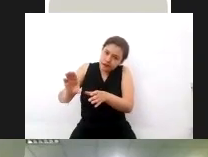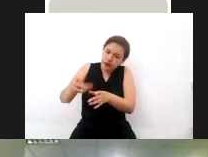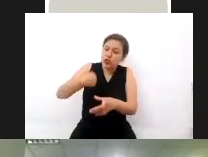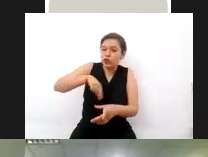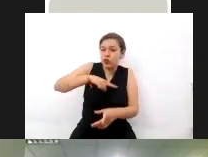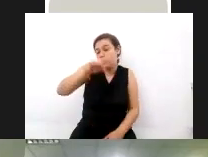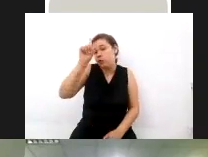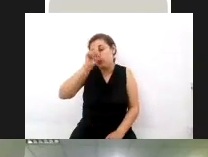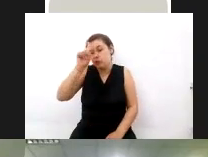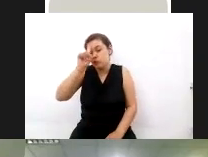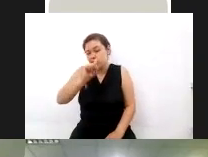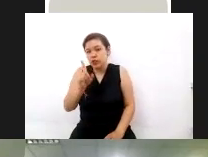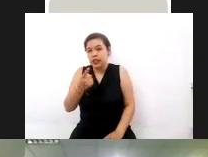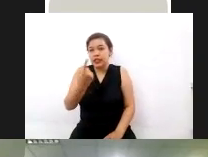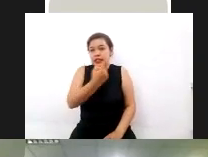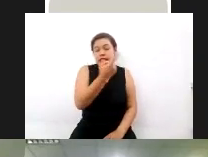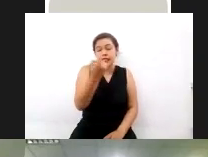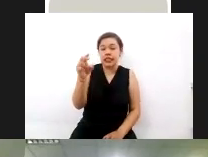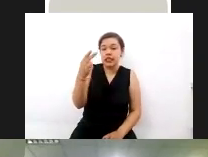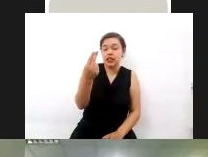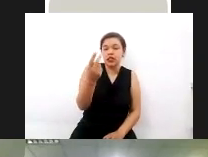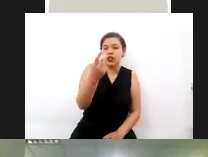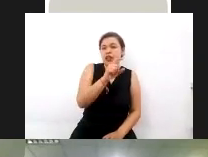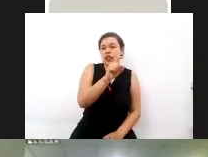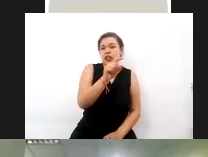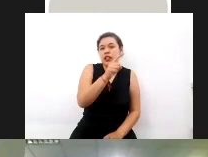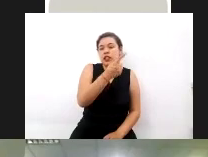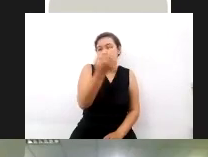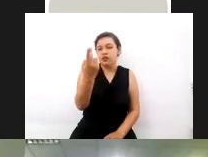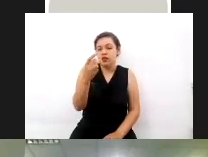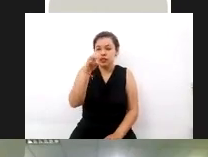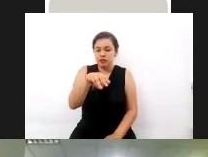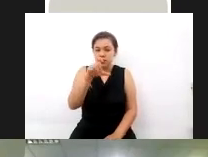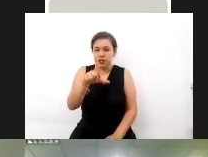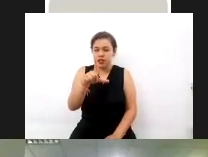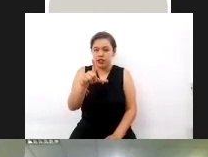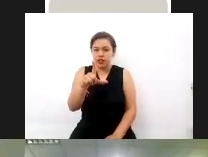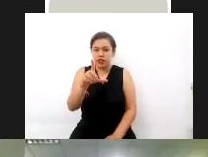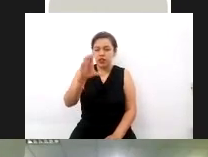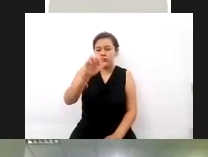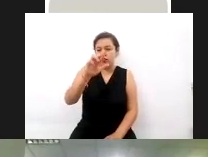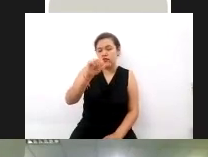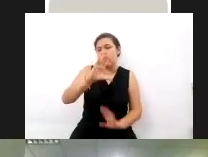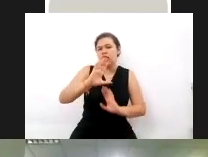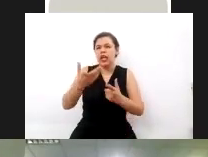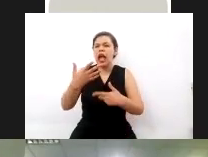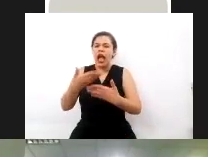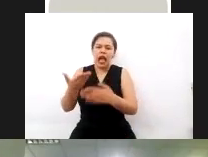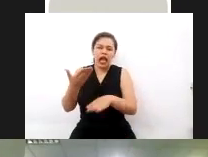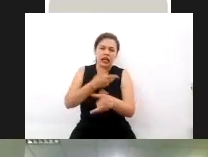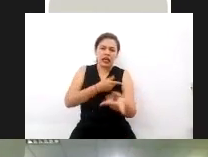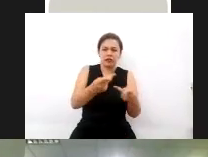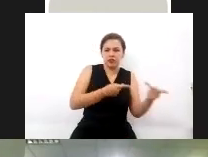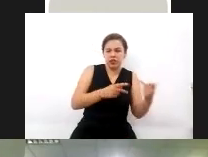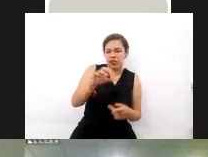le damos, pues que sea 125 mililitros de cloro comercial por cada litro de agua. Ya hay soluciones que vienen preparadas y que no son a base de cloro, sino